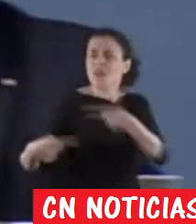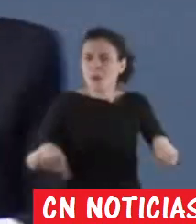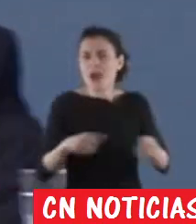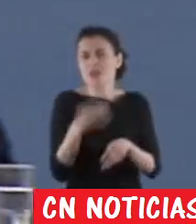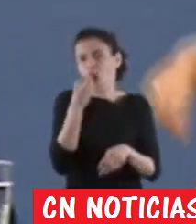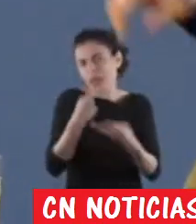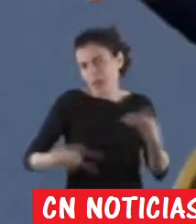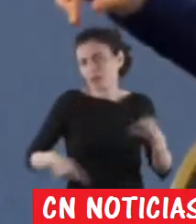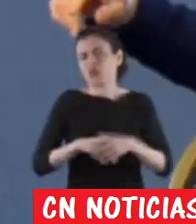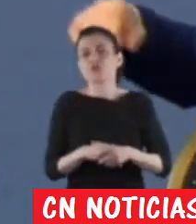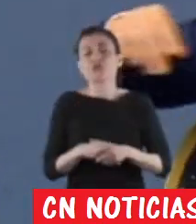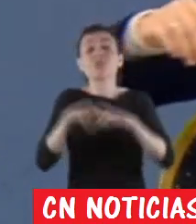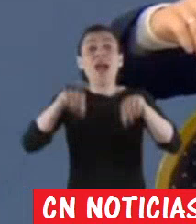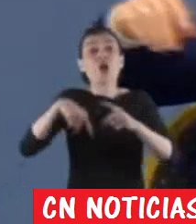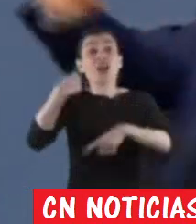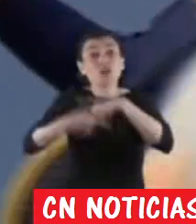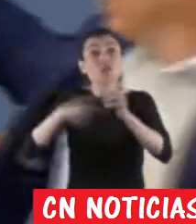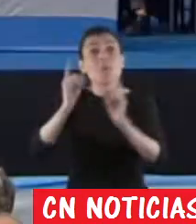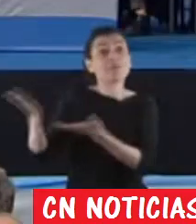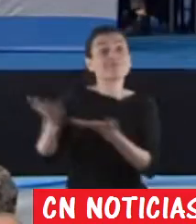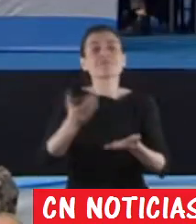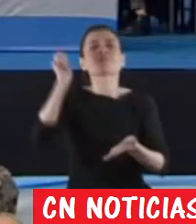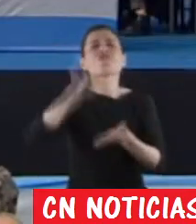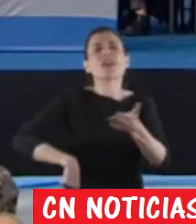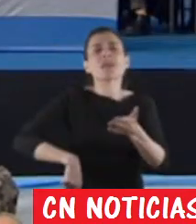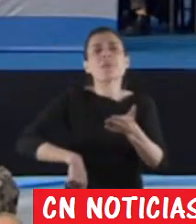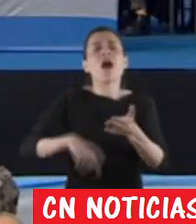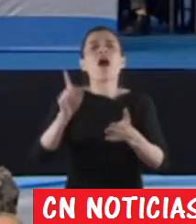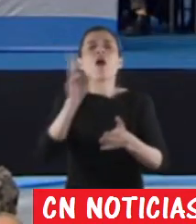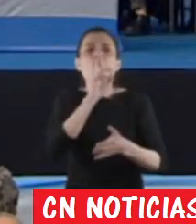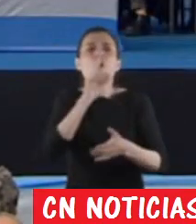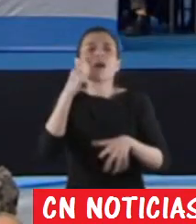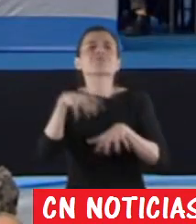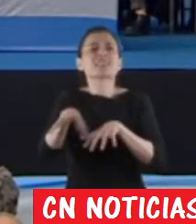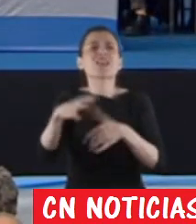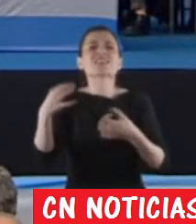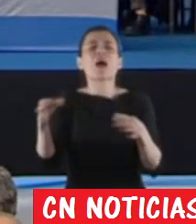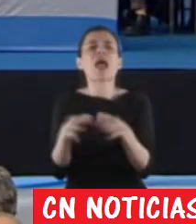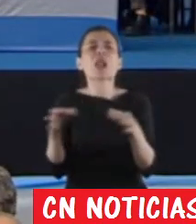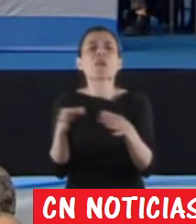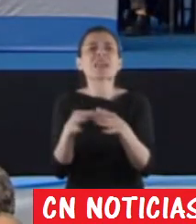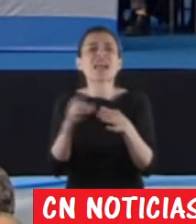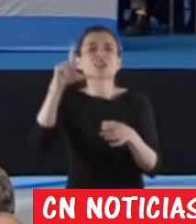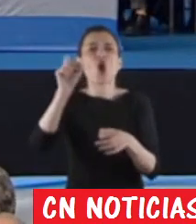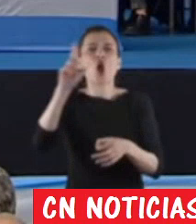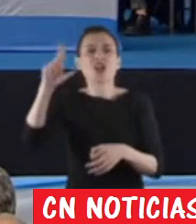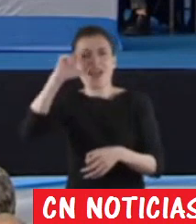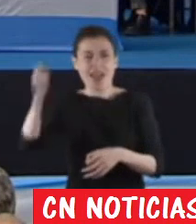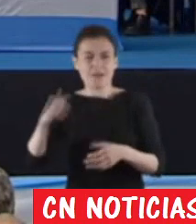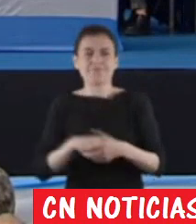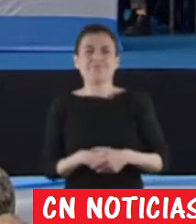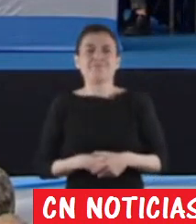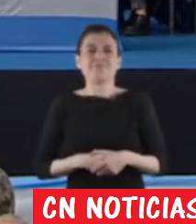Firma a continuación la Intendenta Municipal de Malvinas Argentinas, Noelia Correa.